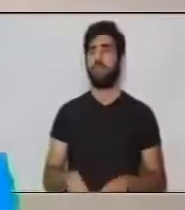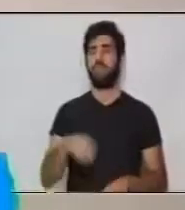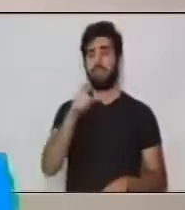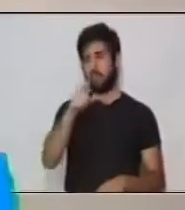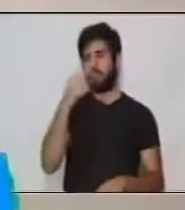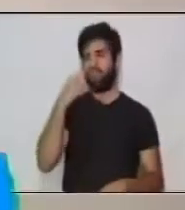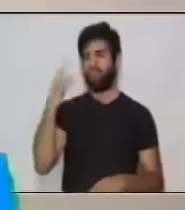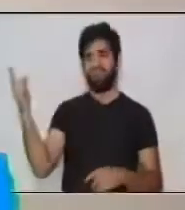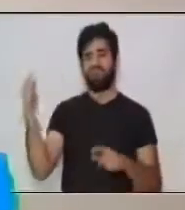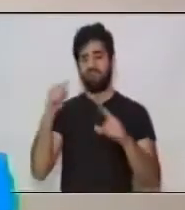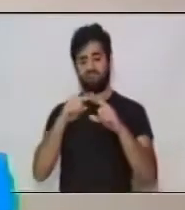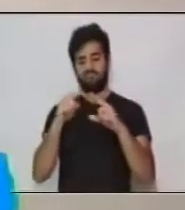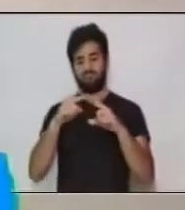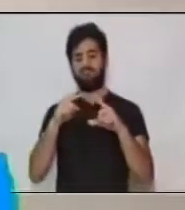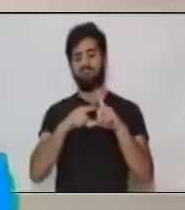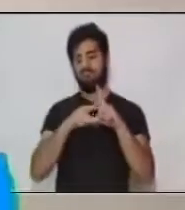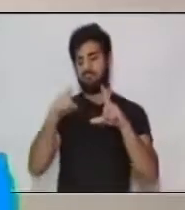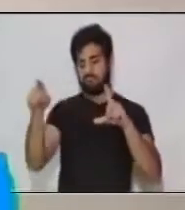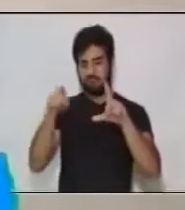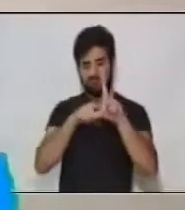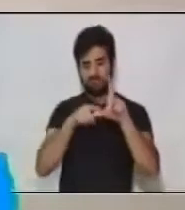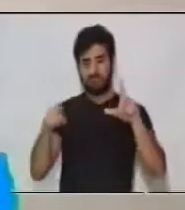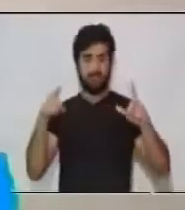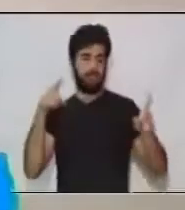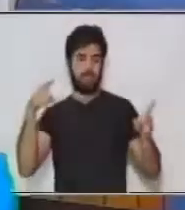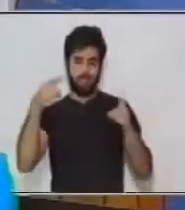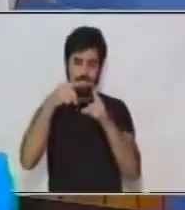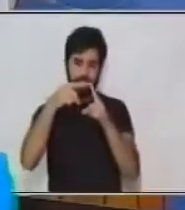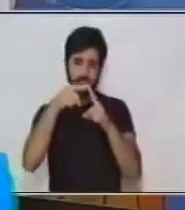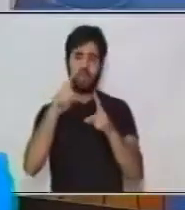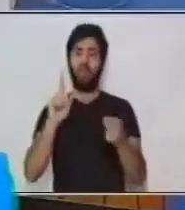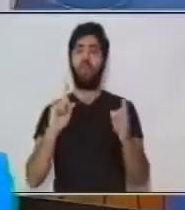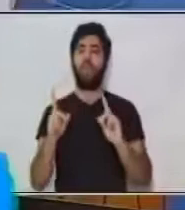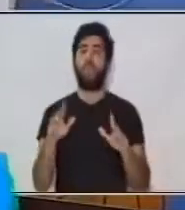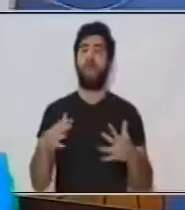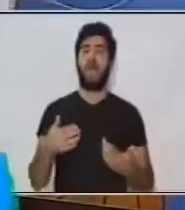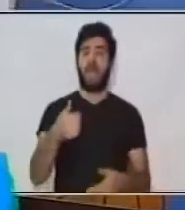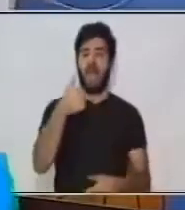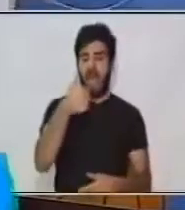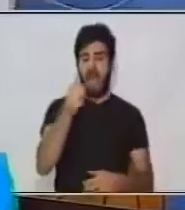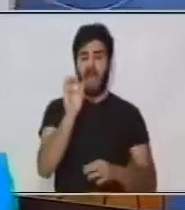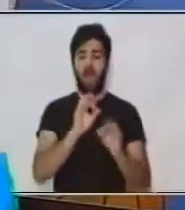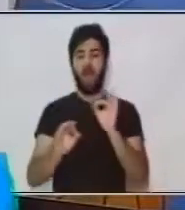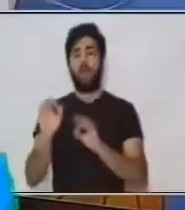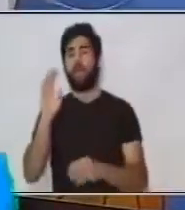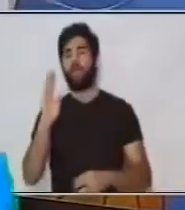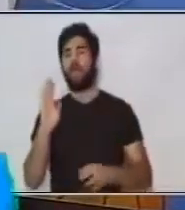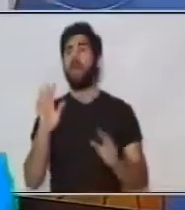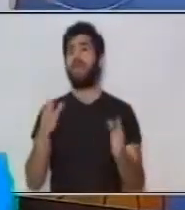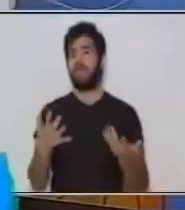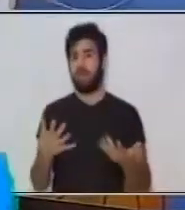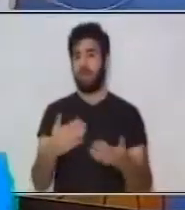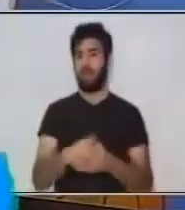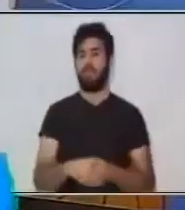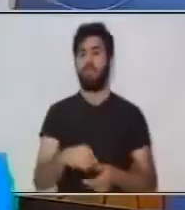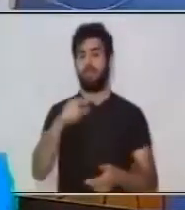que representa la bisectriz del ángulo A o B. Tenemos el ángulo